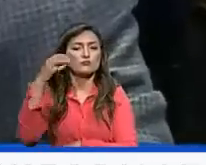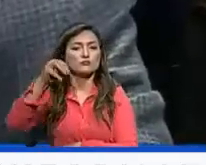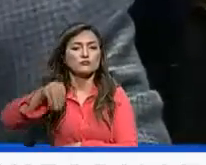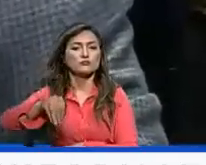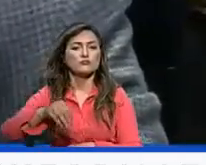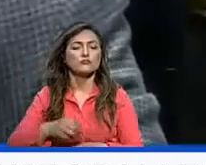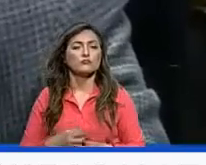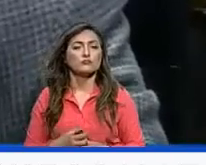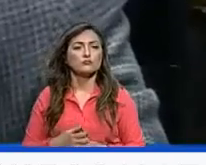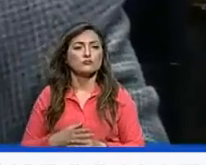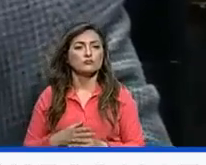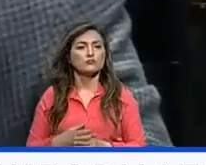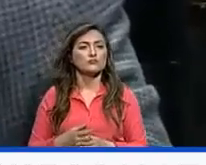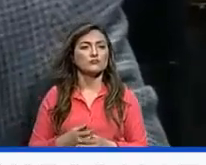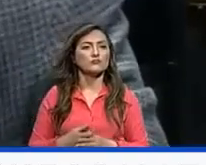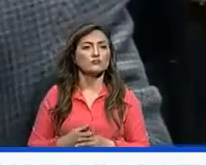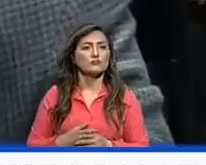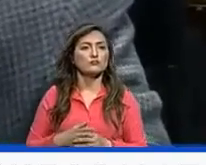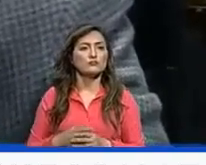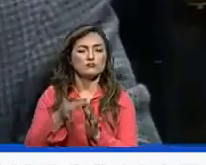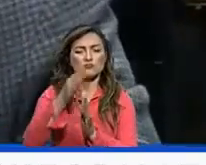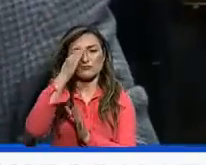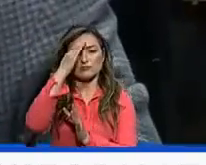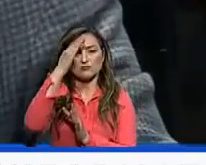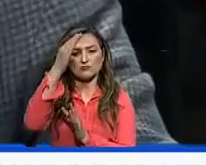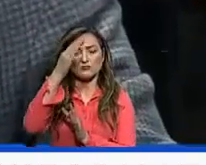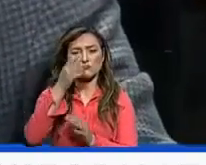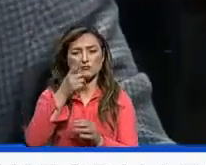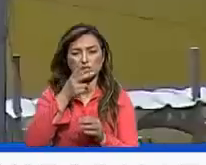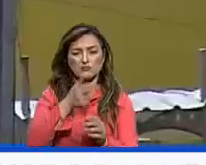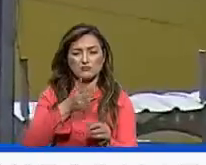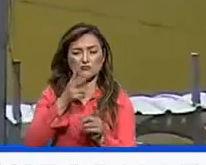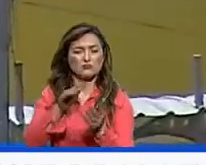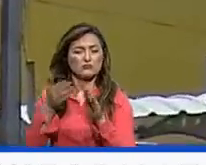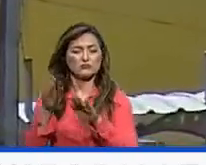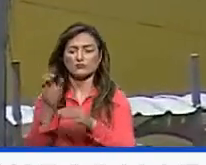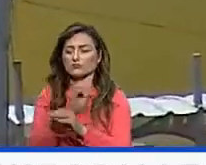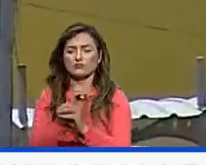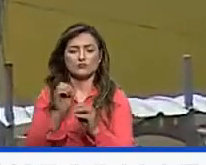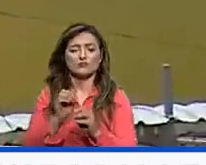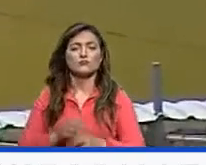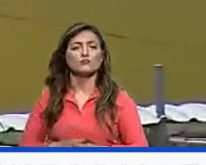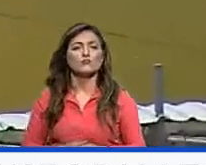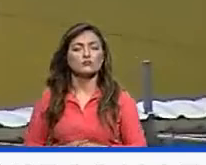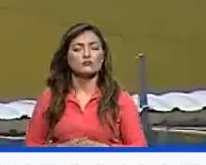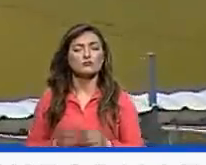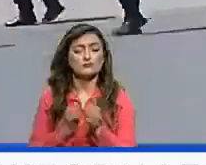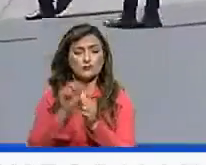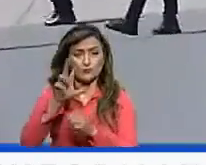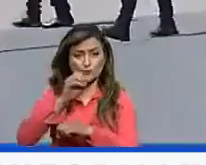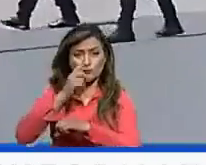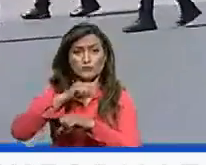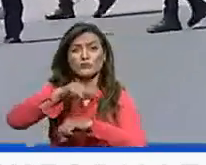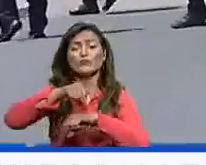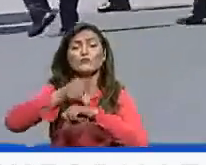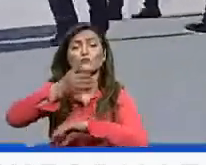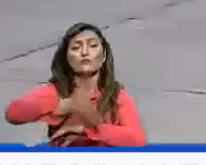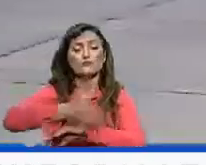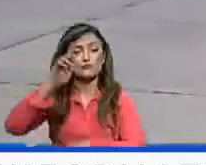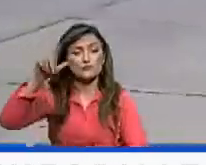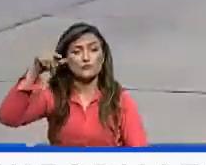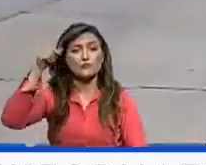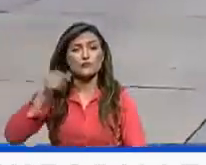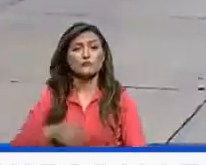Lasso, decretó el estado de excepción en todo el sistema carcelario del país. 116